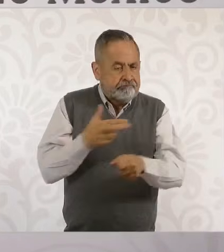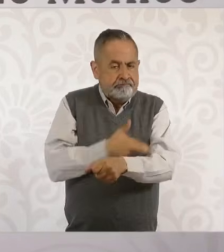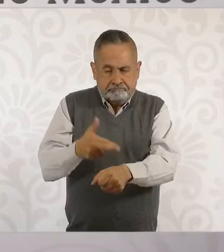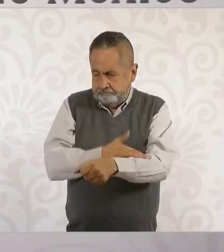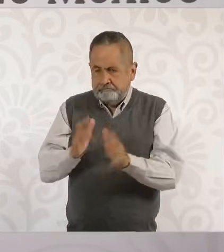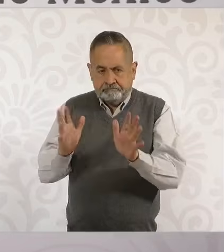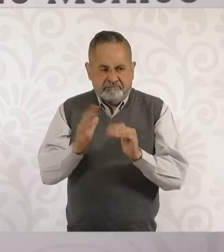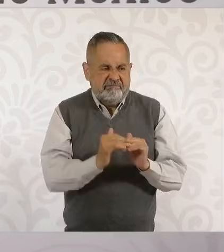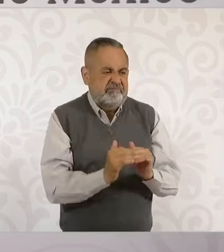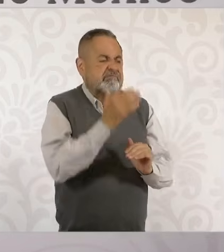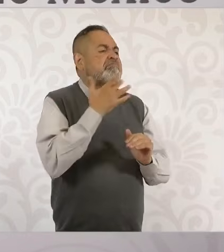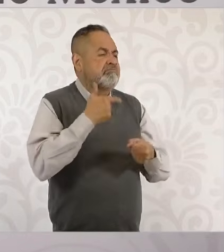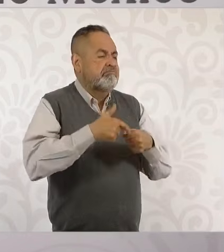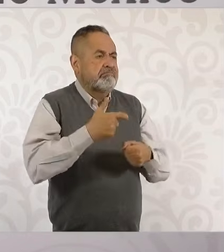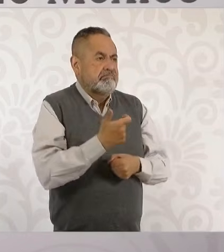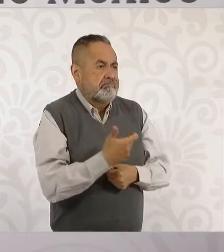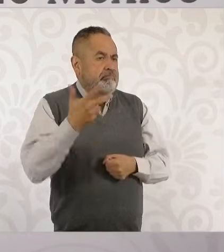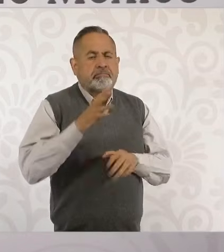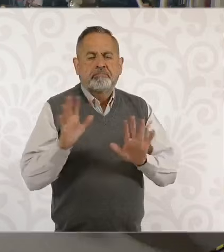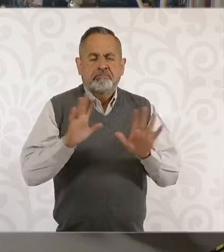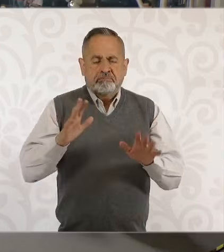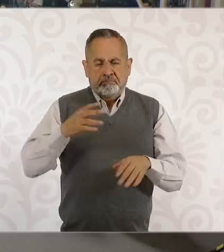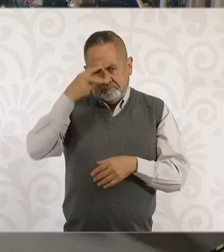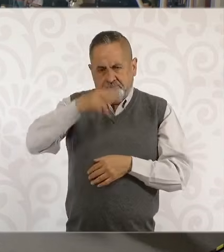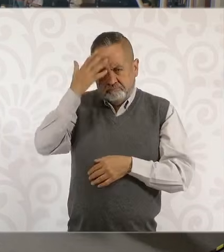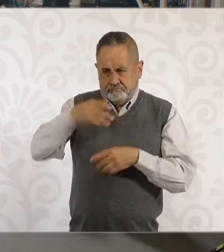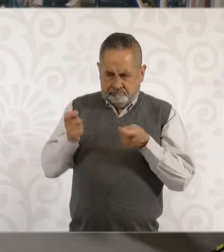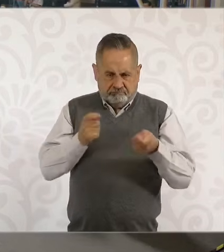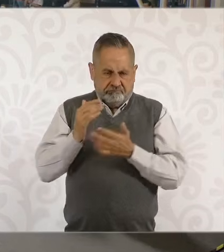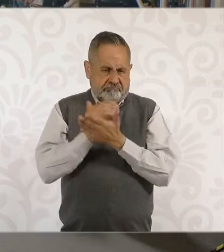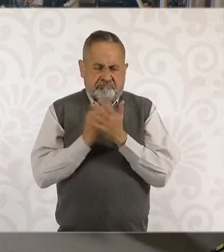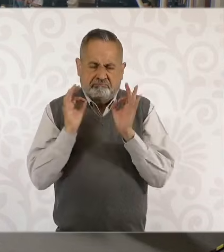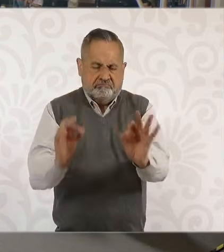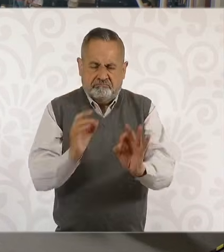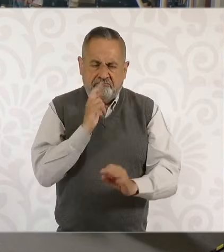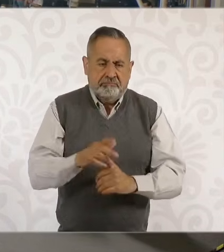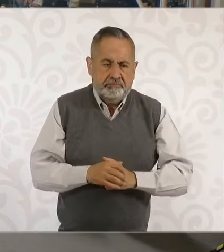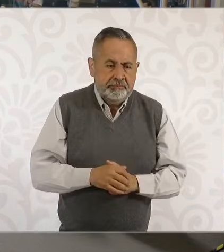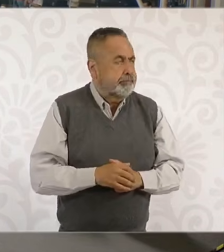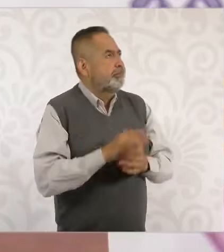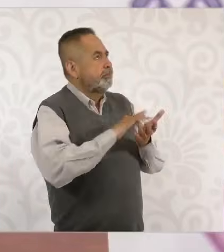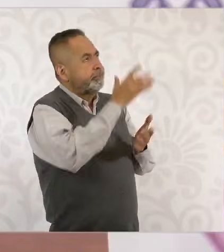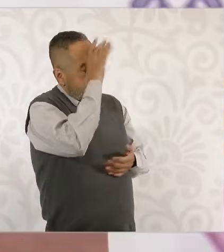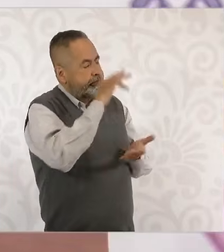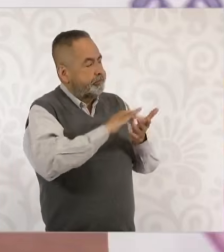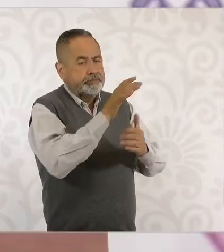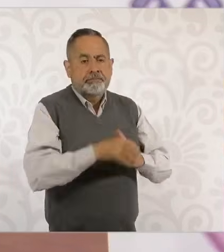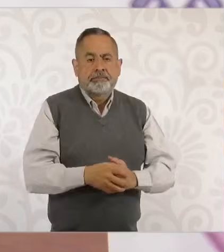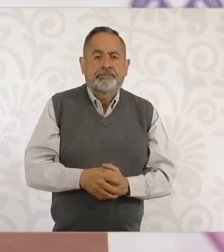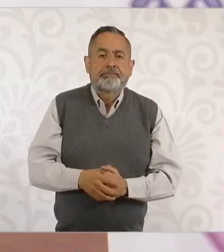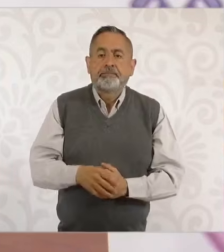que no aumente el precio de la gasolina. De acuerdo, muchas gracias, Presidenta. Gracias. Bueno, vamos de este lado y de este